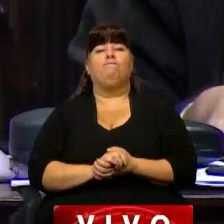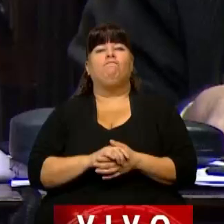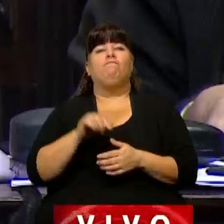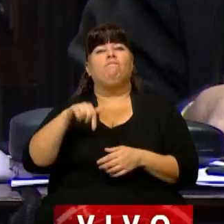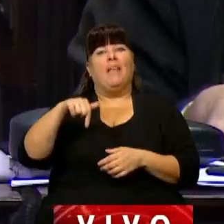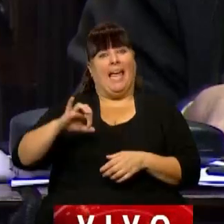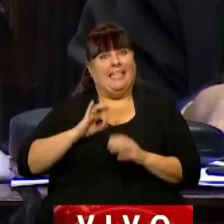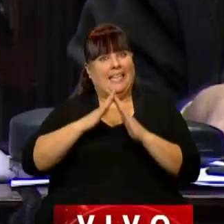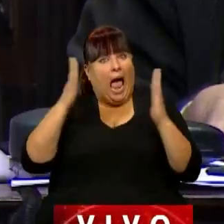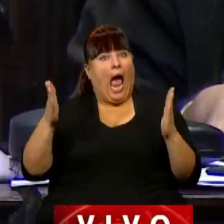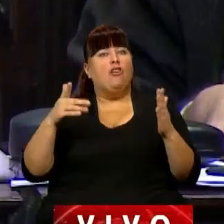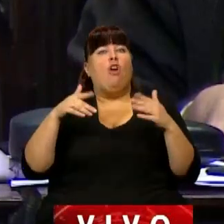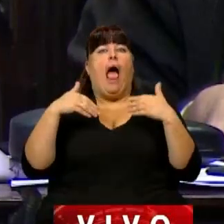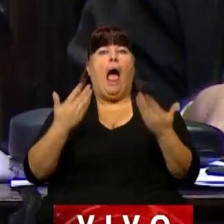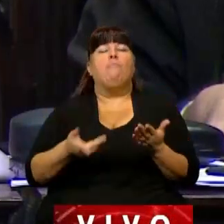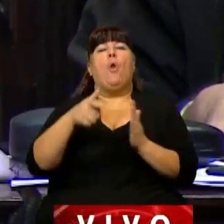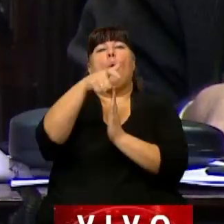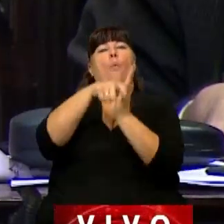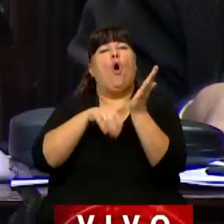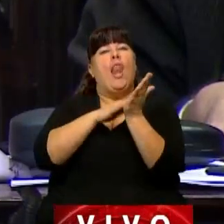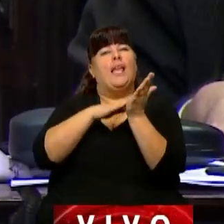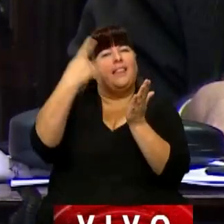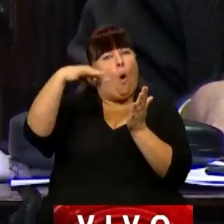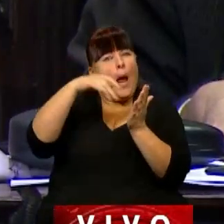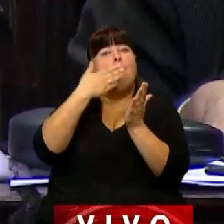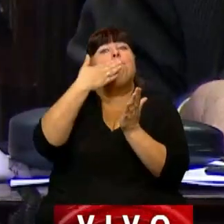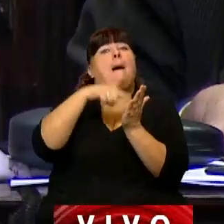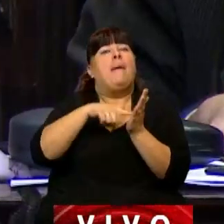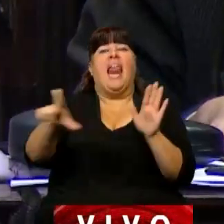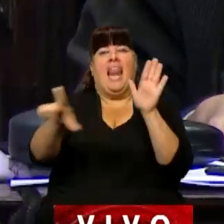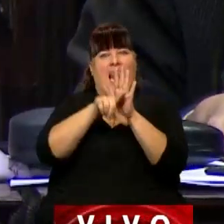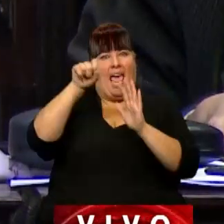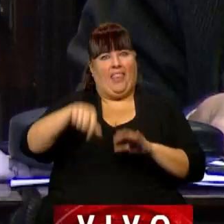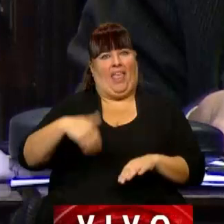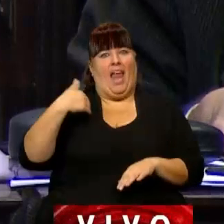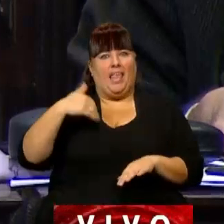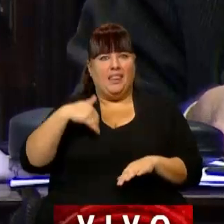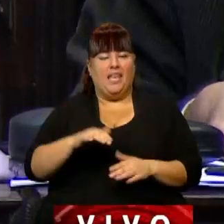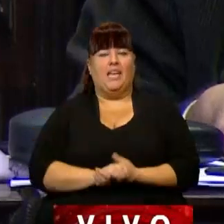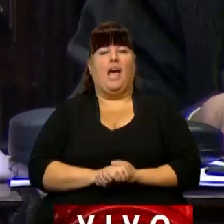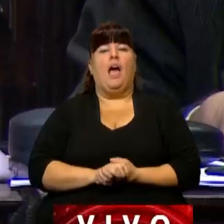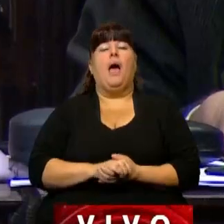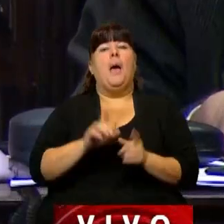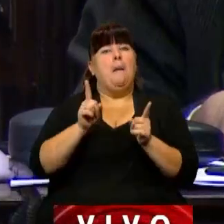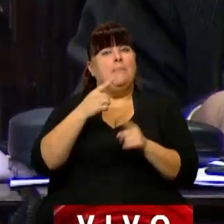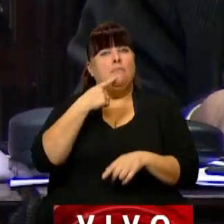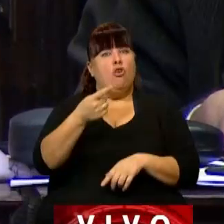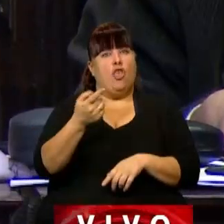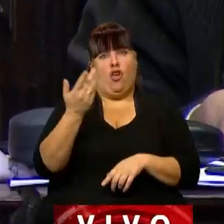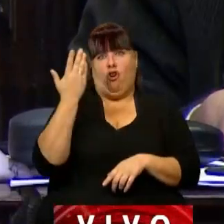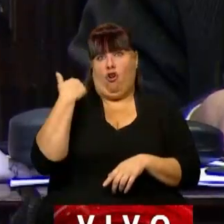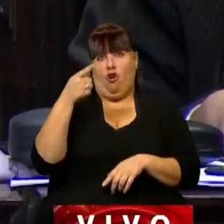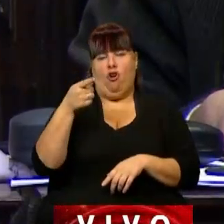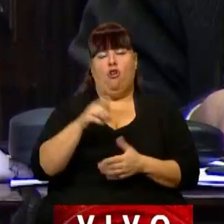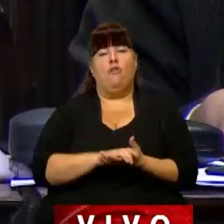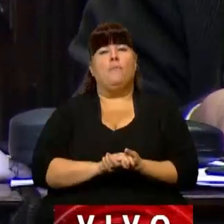este es el año para que la boleta única de papel sea ley en la Argentina. Como bien dijo